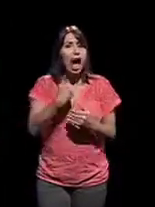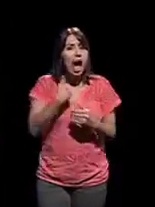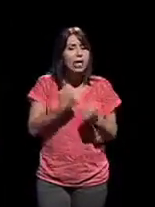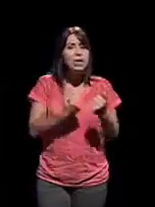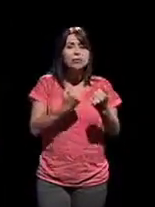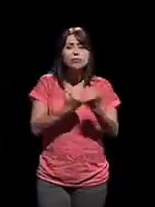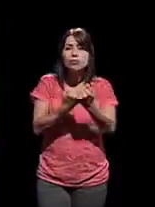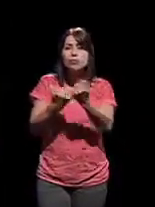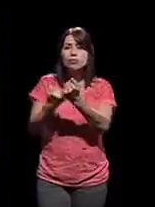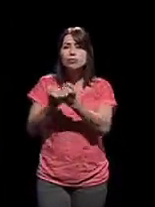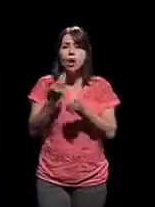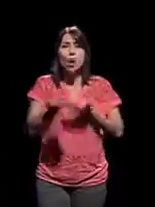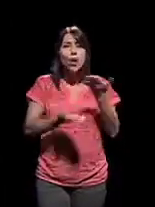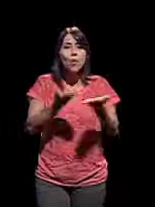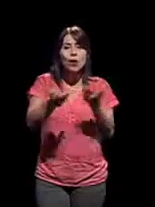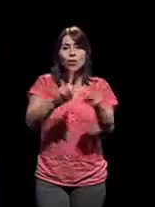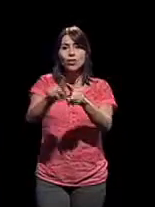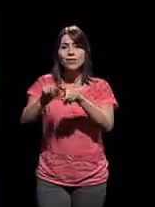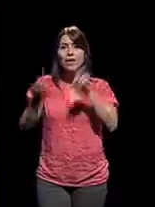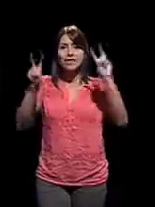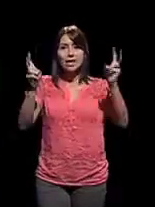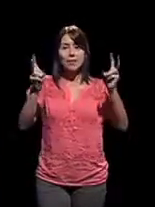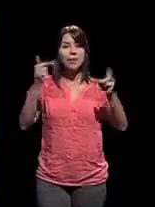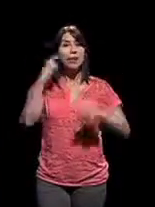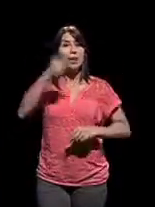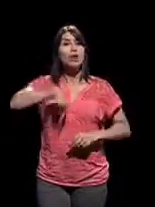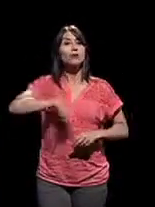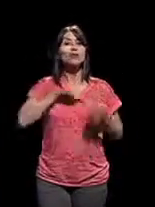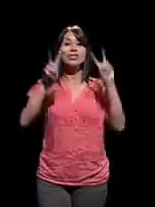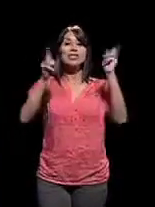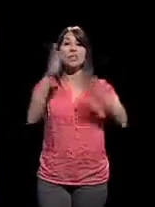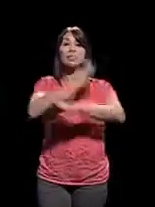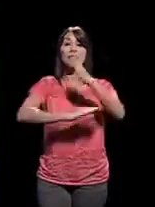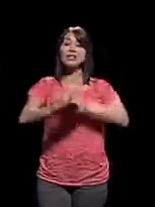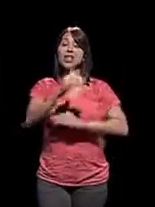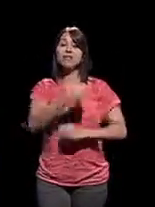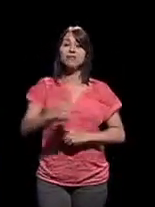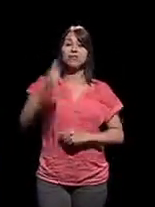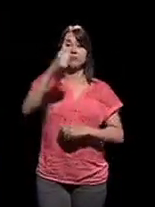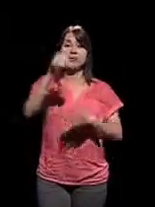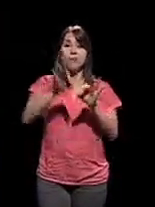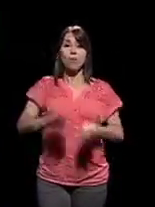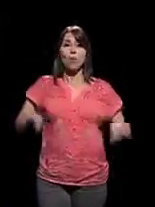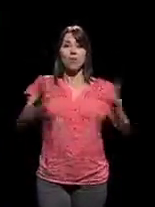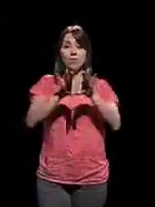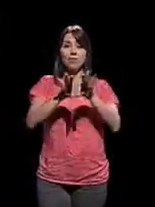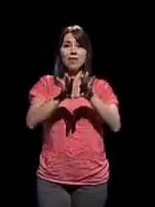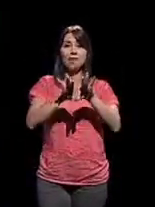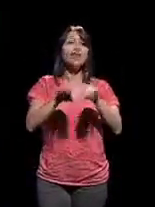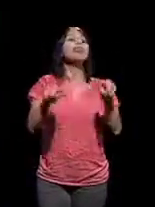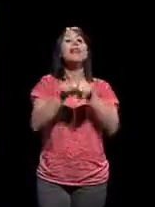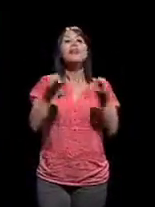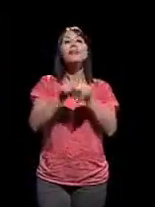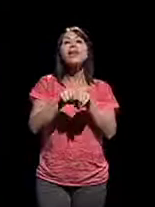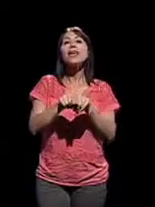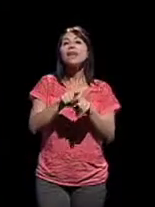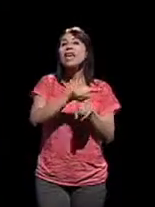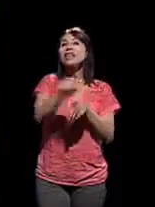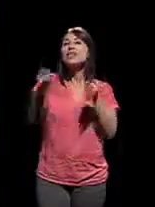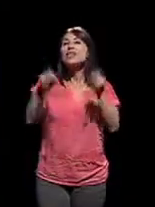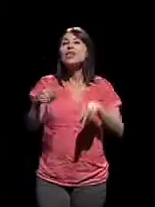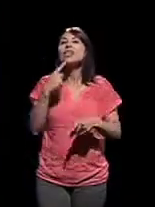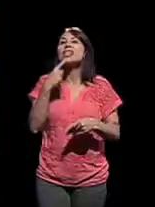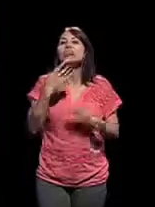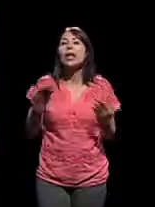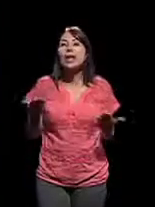discapacidad colaborando en diferentes niveles y en diferentes temas dentro del partido. Para nosotros es un tema prioritario. Y si tenemos algo claro, lo que han dicho las personas